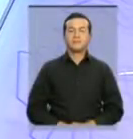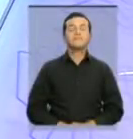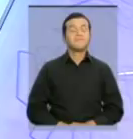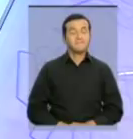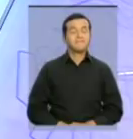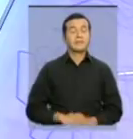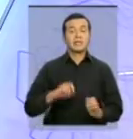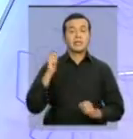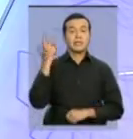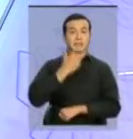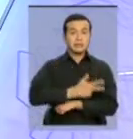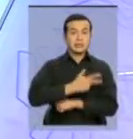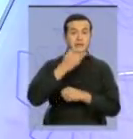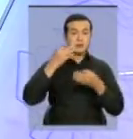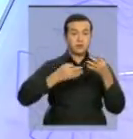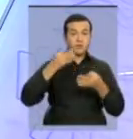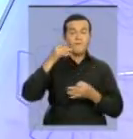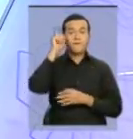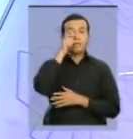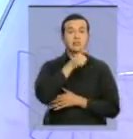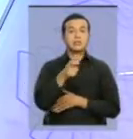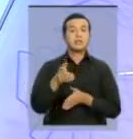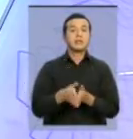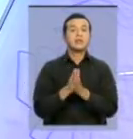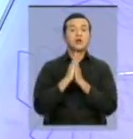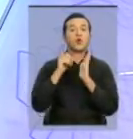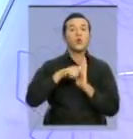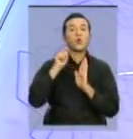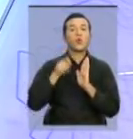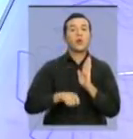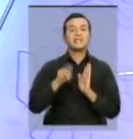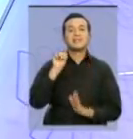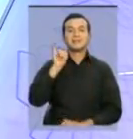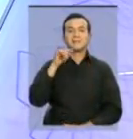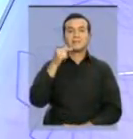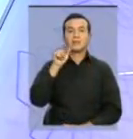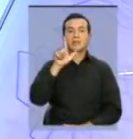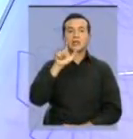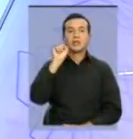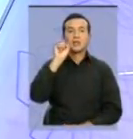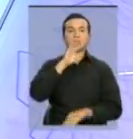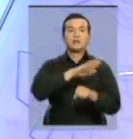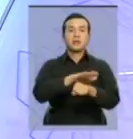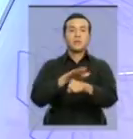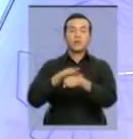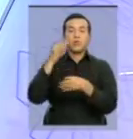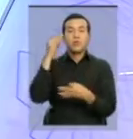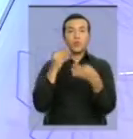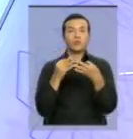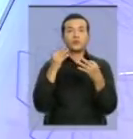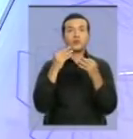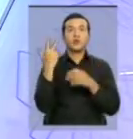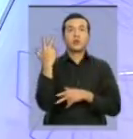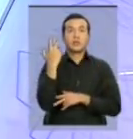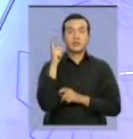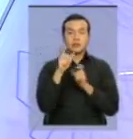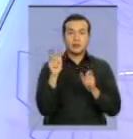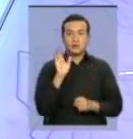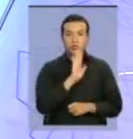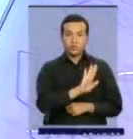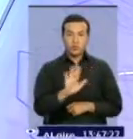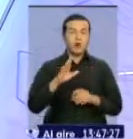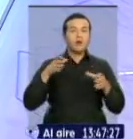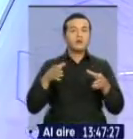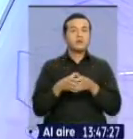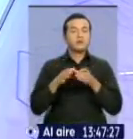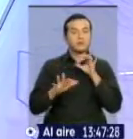Durante el tercer día de audiencia, el fiscal general solicitó al juez Miguel Jurado se dicte el auto de llamamiento a juicio a los 13 procesados por